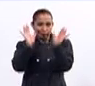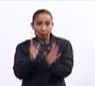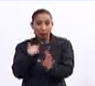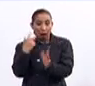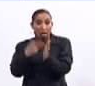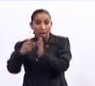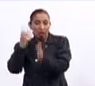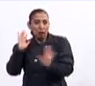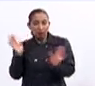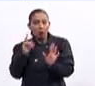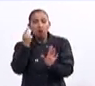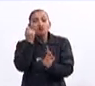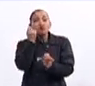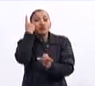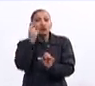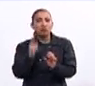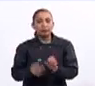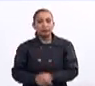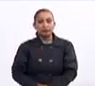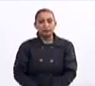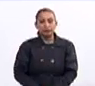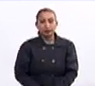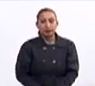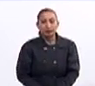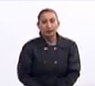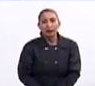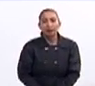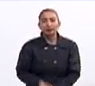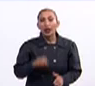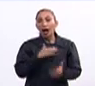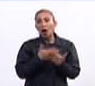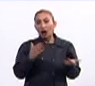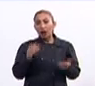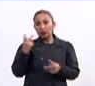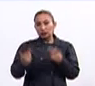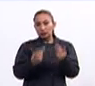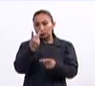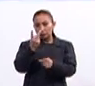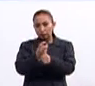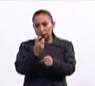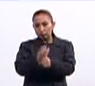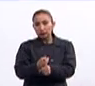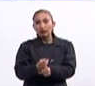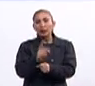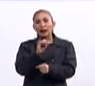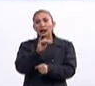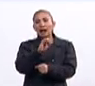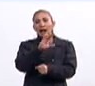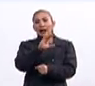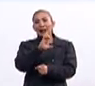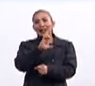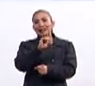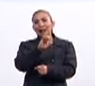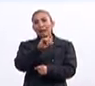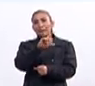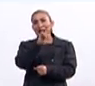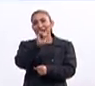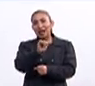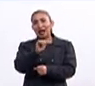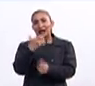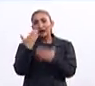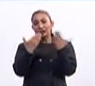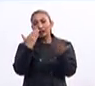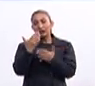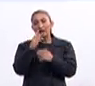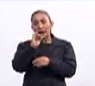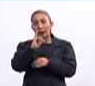no es en cualquier caso, solamente de manera excepcional. Correcto. Bueno, Mauricio, vamos a escuchar la segunda pregunta de Daniela Escamilla, quien